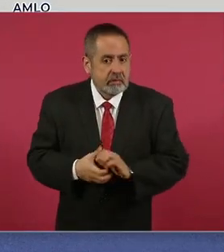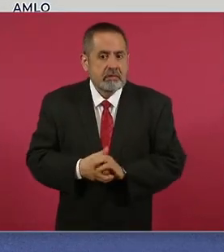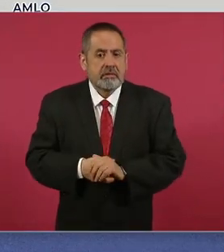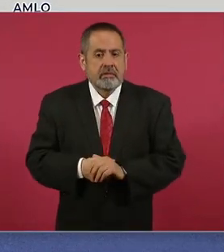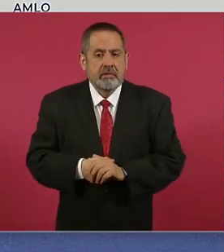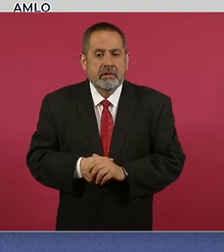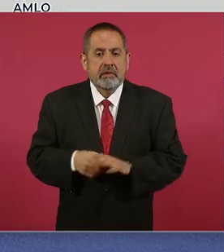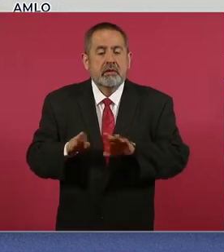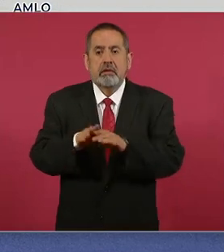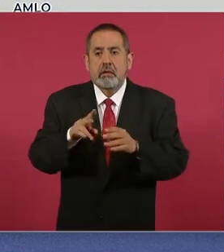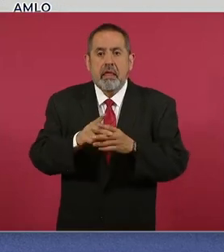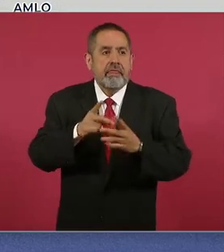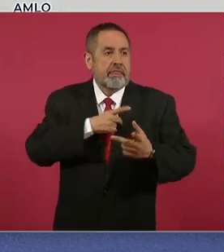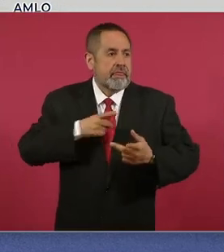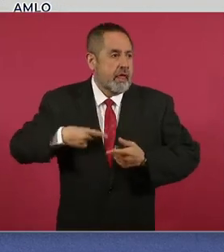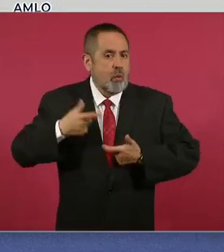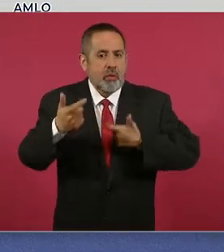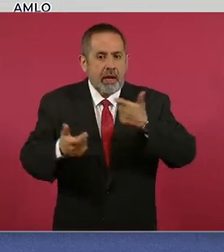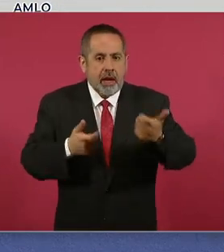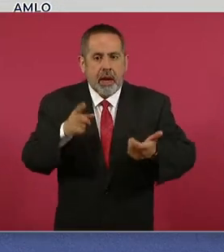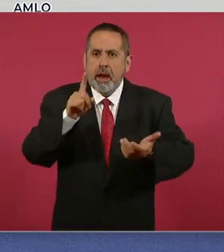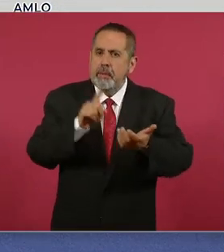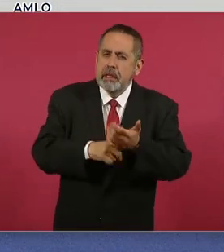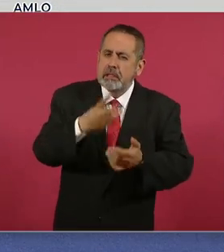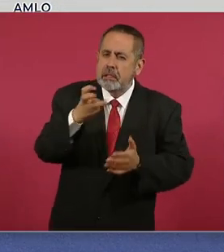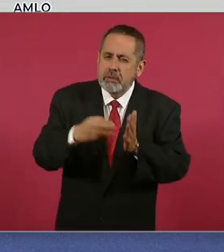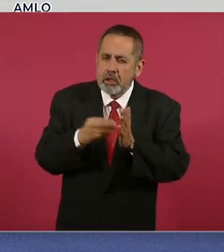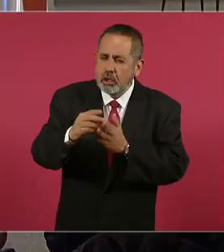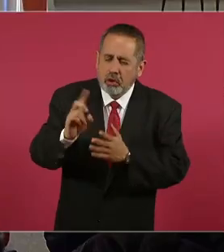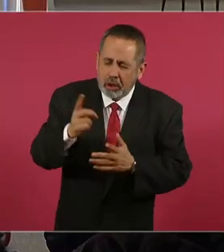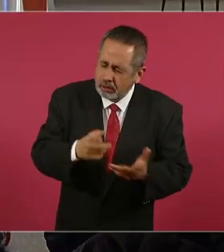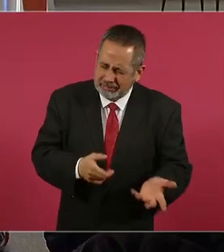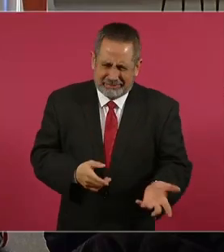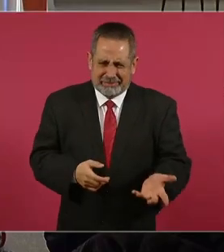Y todavía endeudaron a Pemex con 1.300 millones de dólares.